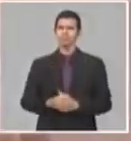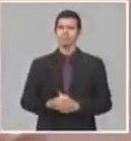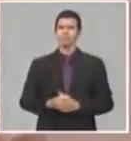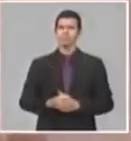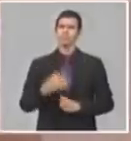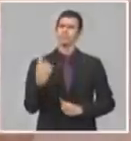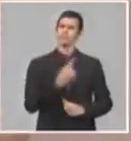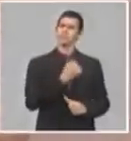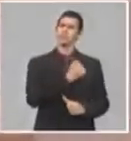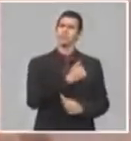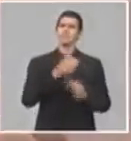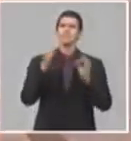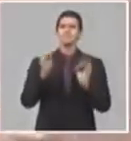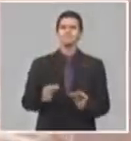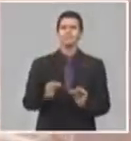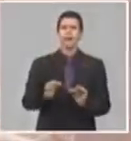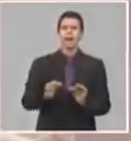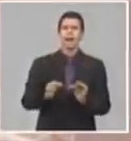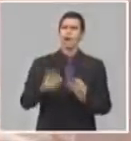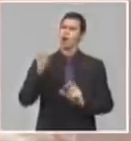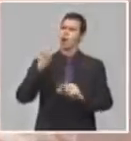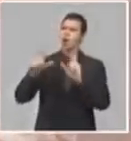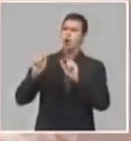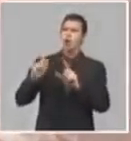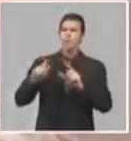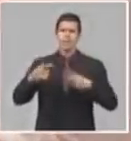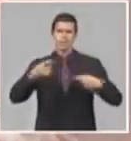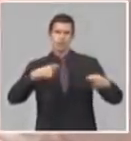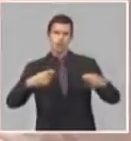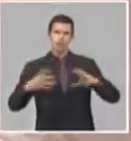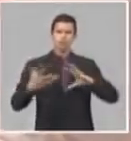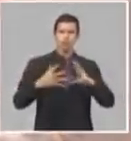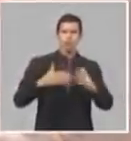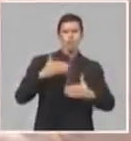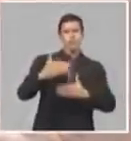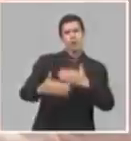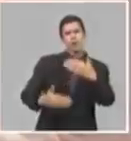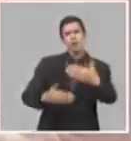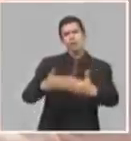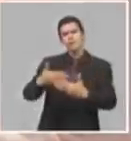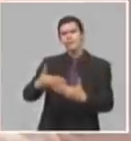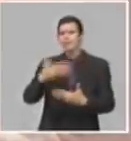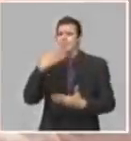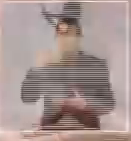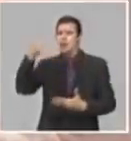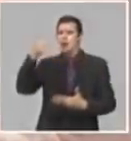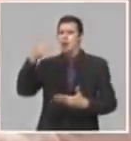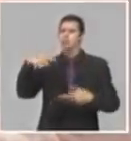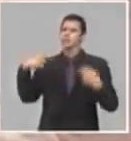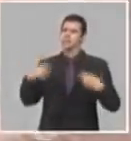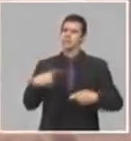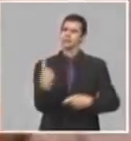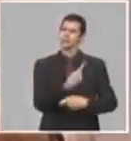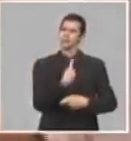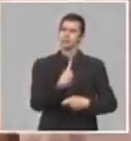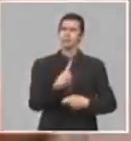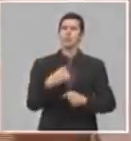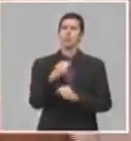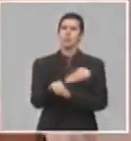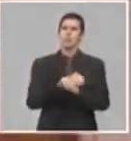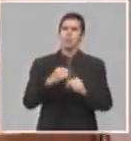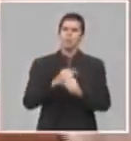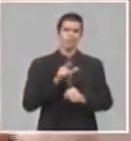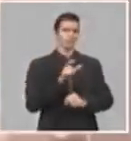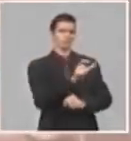que ese servicio, que en nuestra opinión es elemental, porque